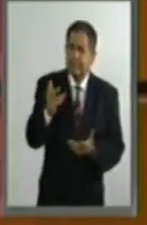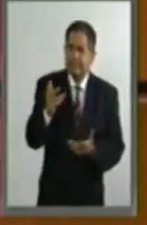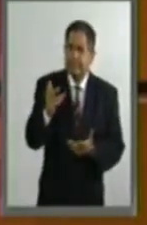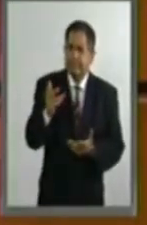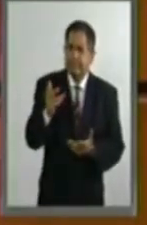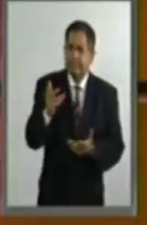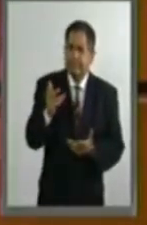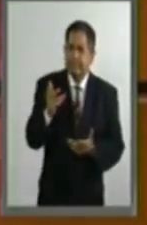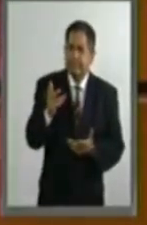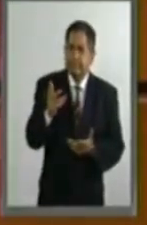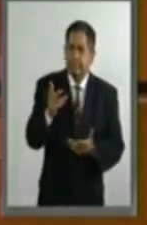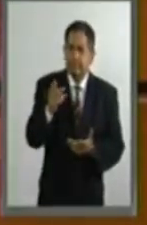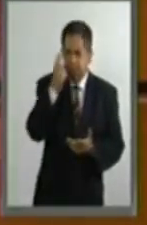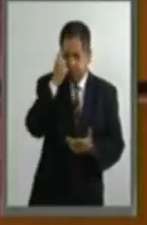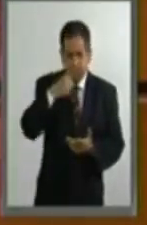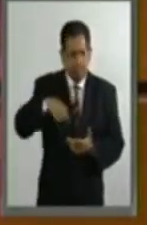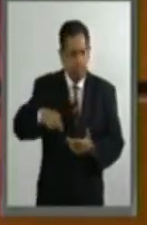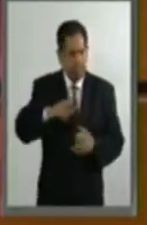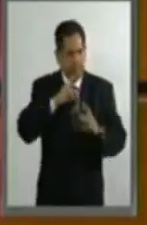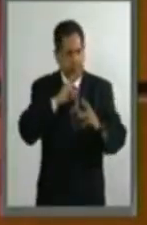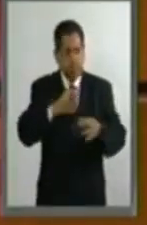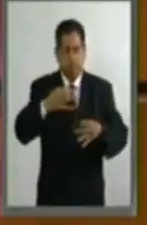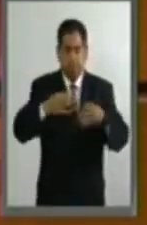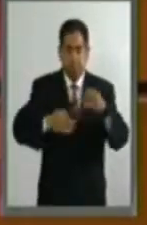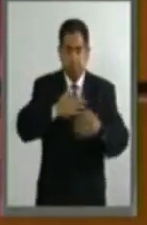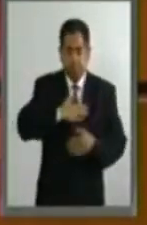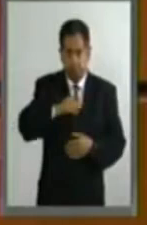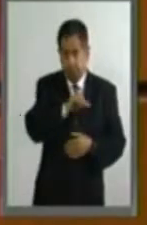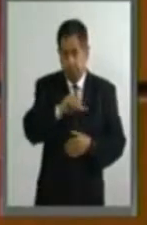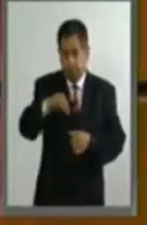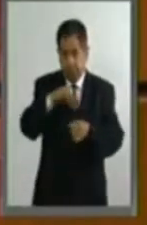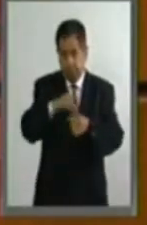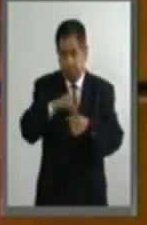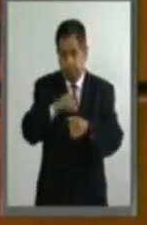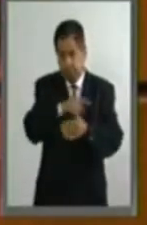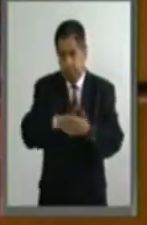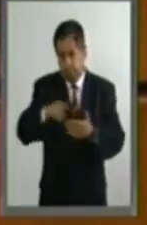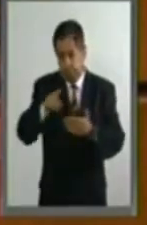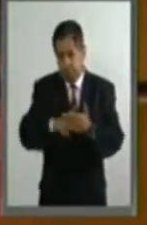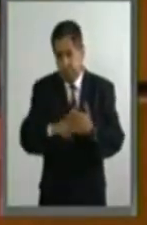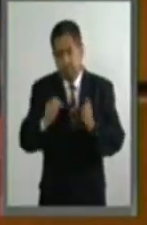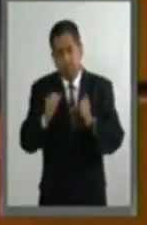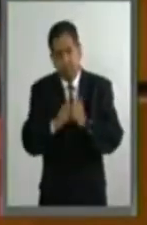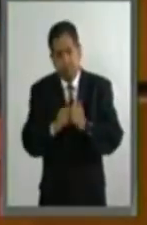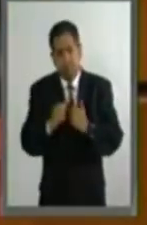respuesta en garantizar la justicia electoral a través de las